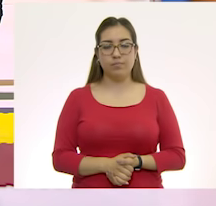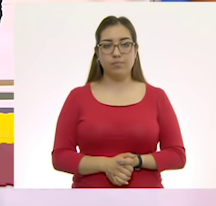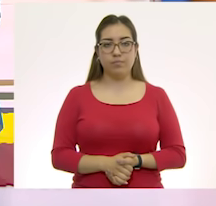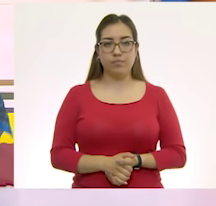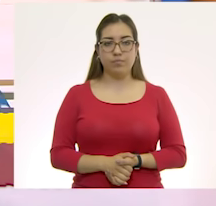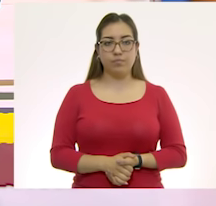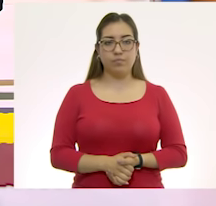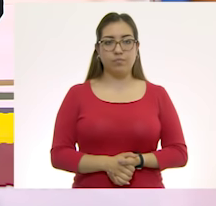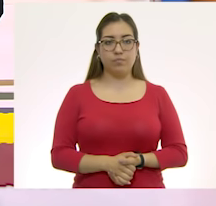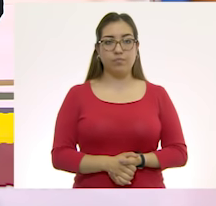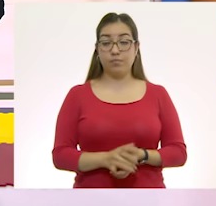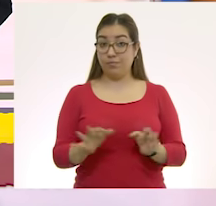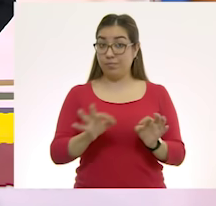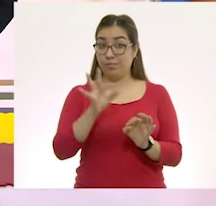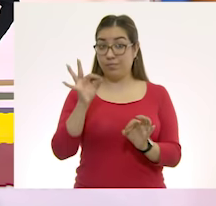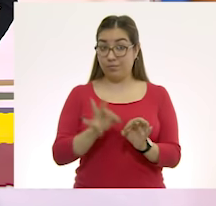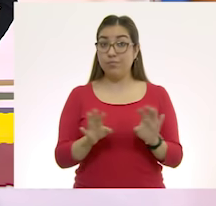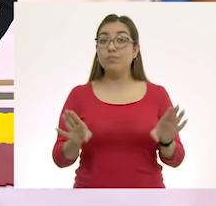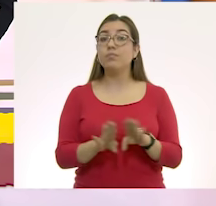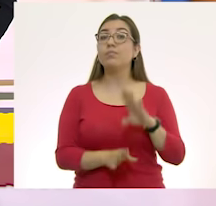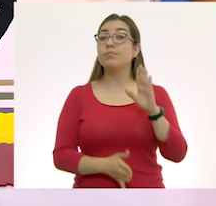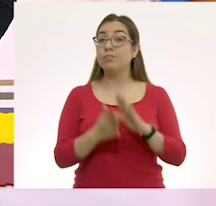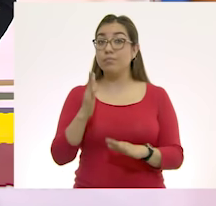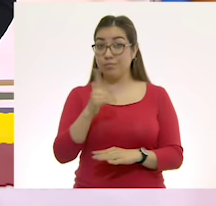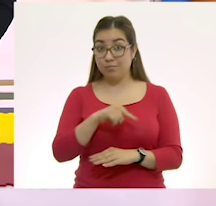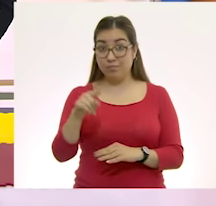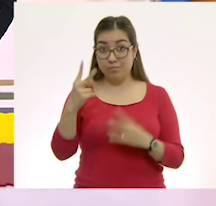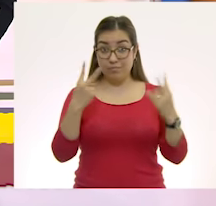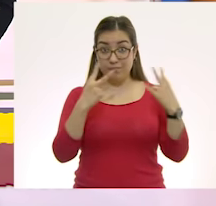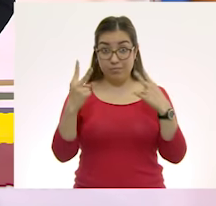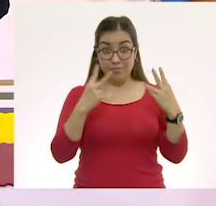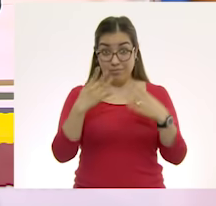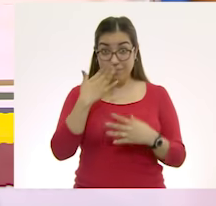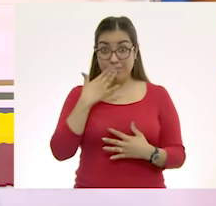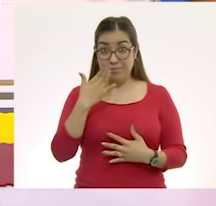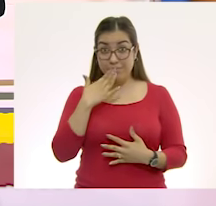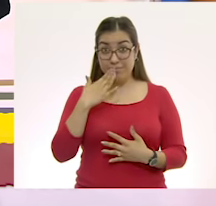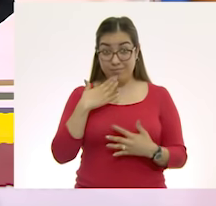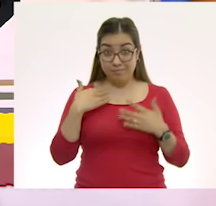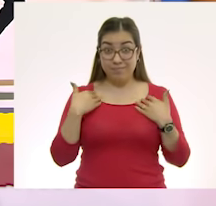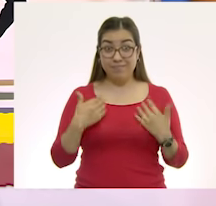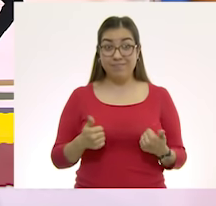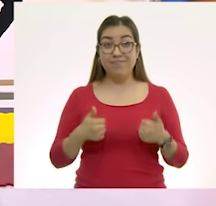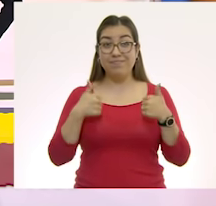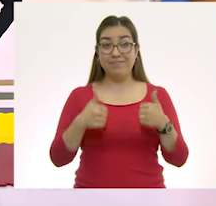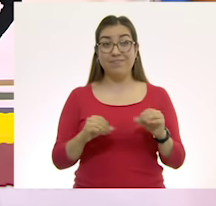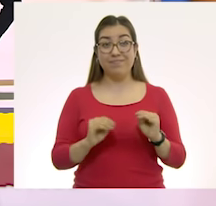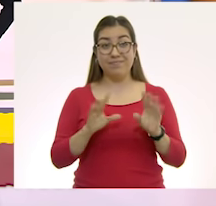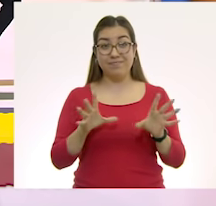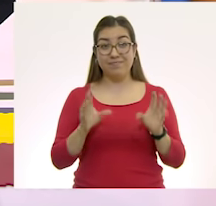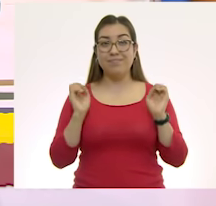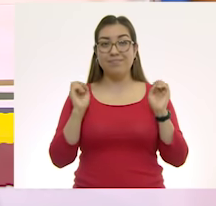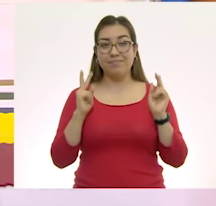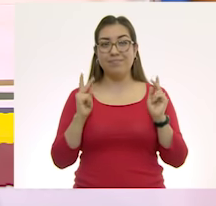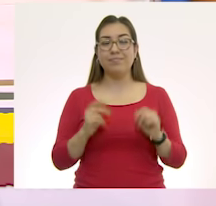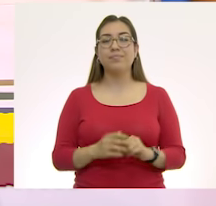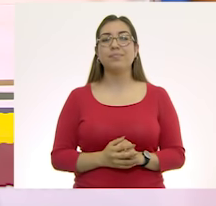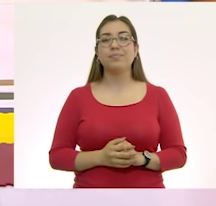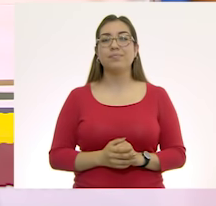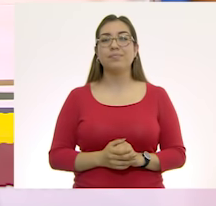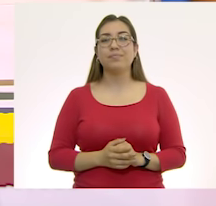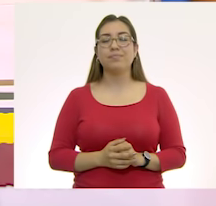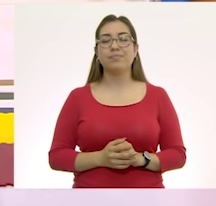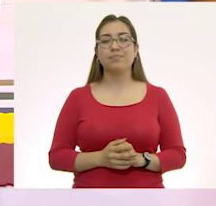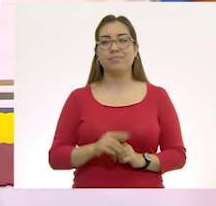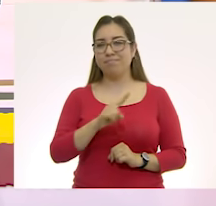1, 2, 3, 4. ¿Listo? ¿Cómo vamos? ¿Cómo vas bien? Ahí en casa? ¿Listo? ¿Sí? ¡Ay, perfecto. Me encanta! Perfecto. Sí, están muy